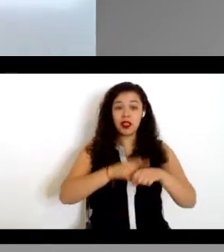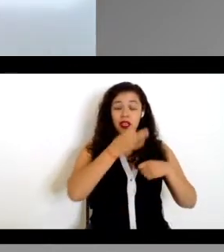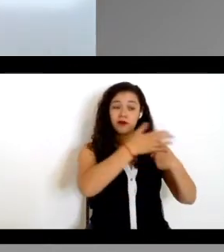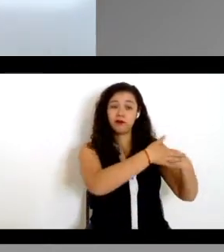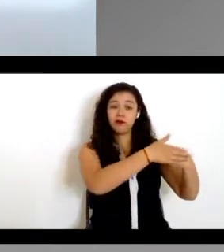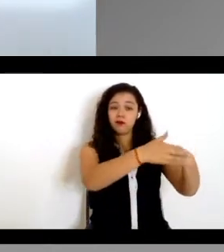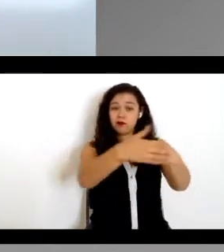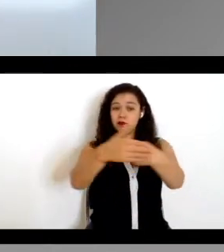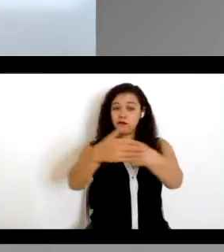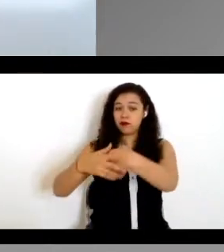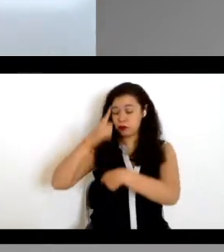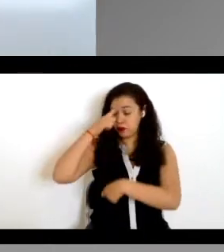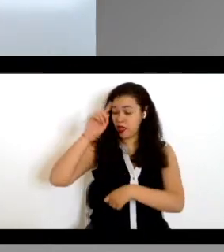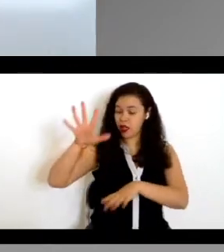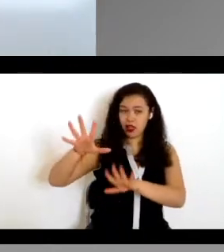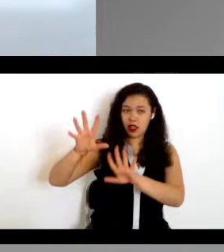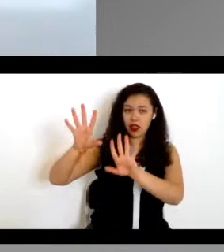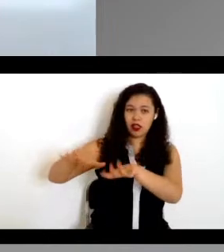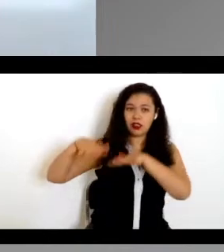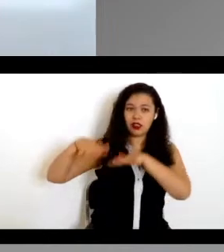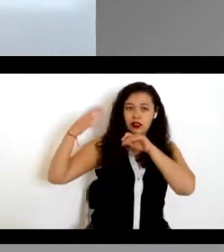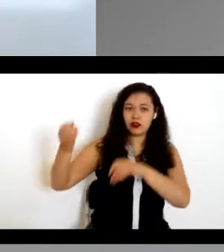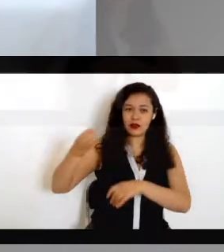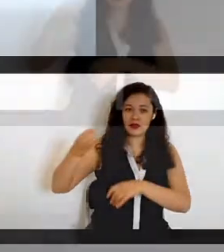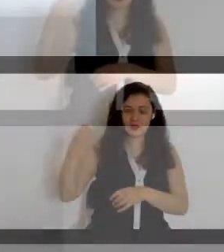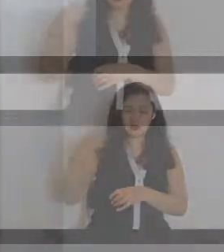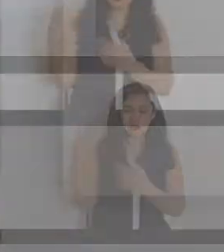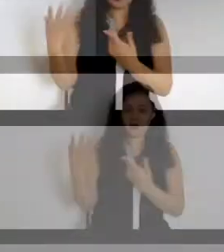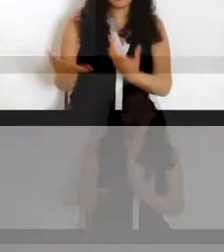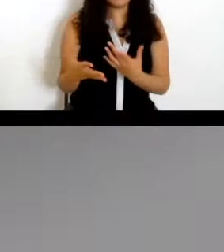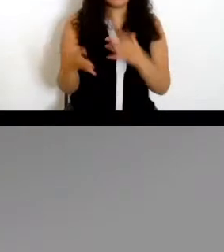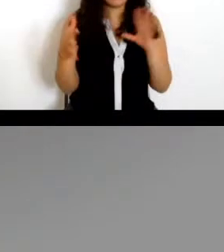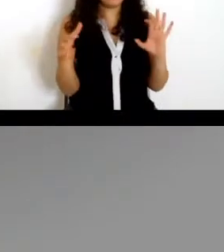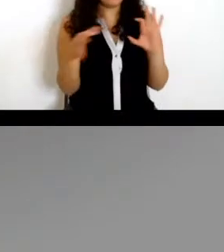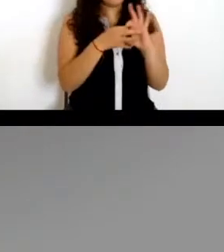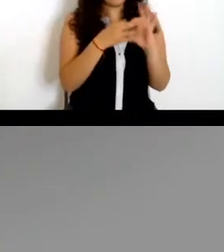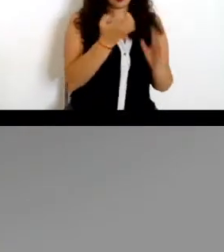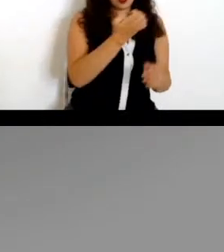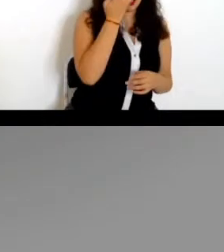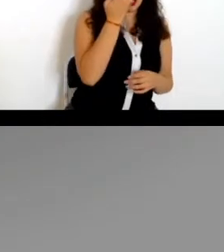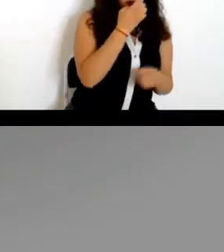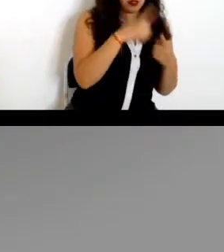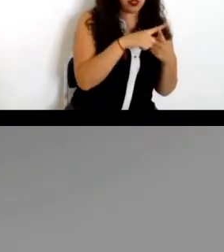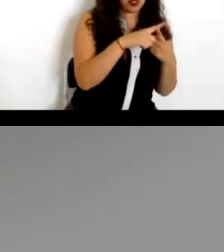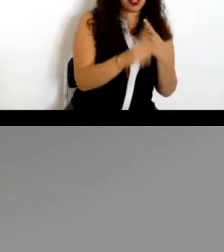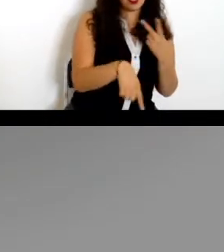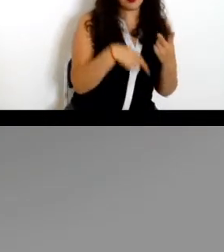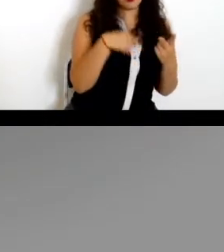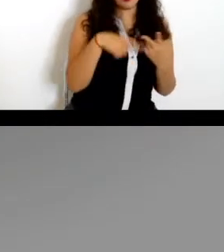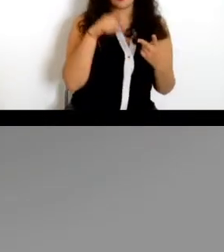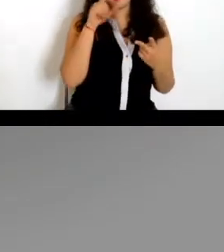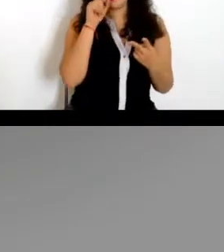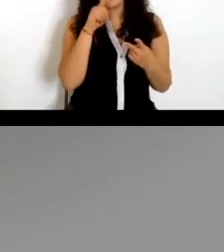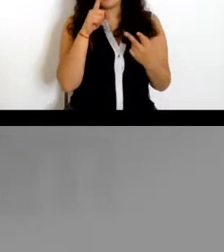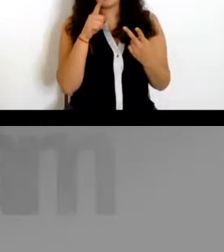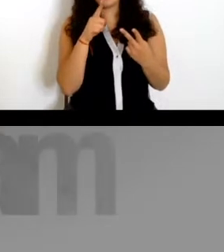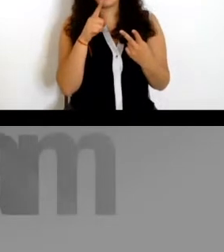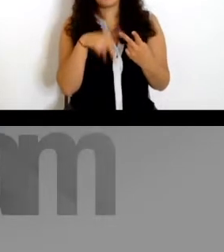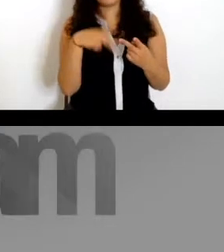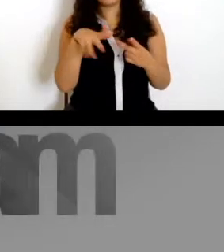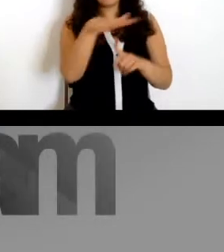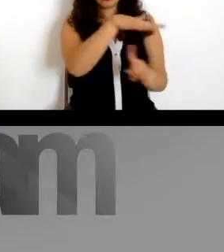foro que surge y vincula a la academia, pero que tiene retos que van más allá de su